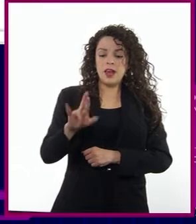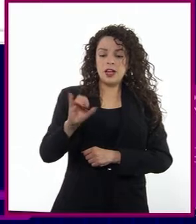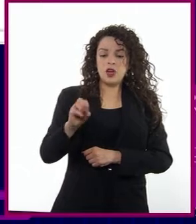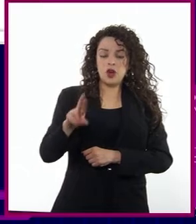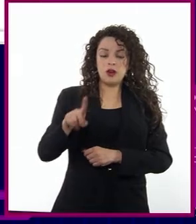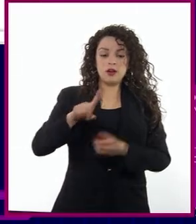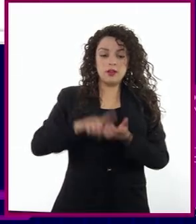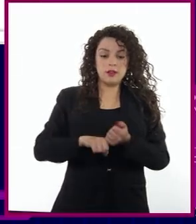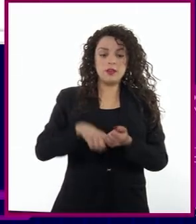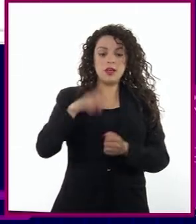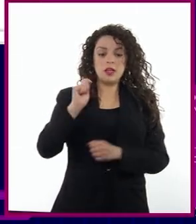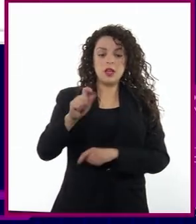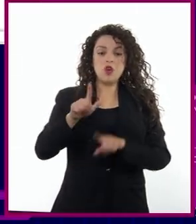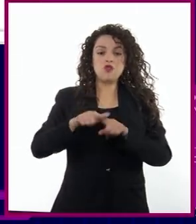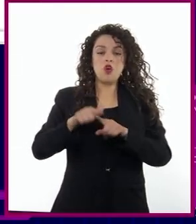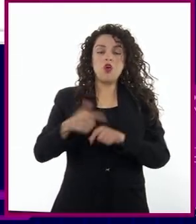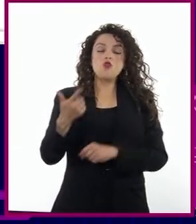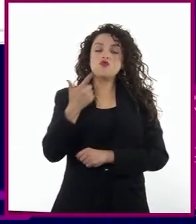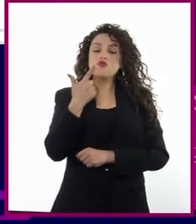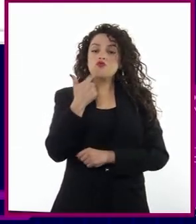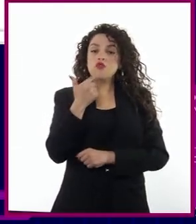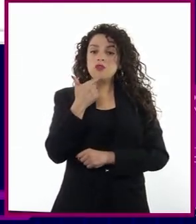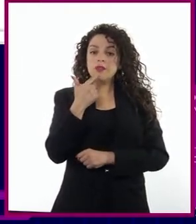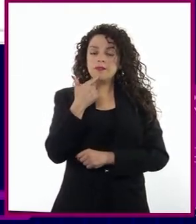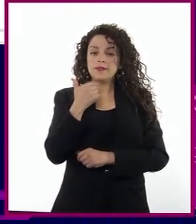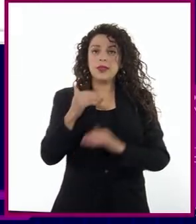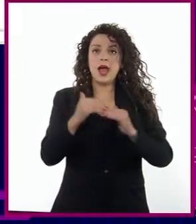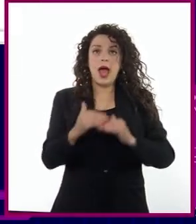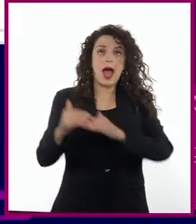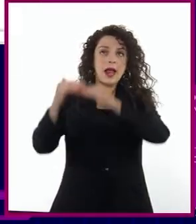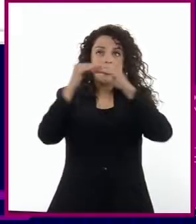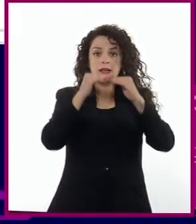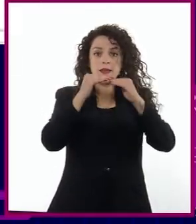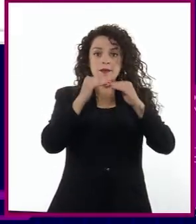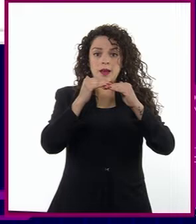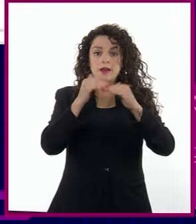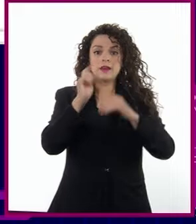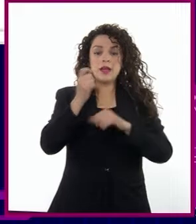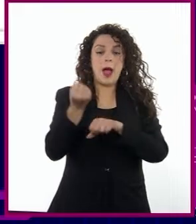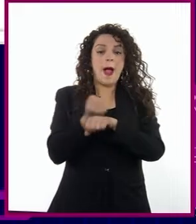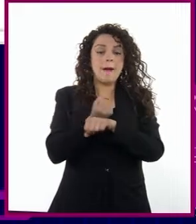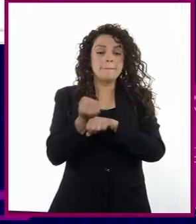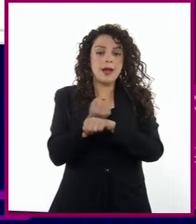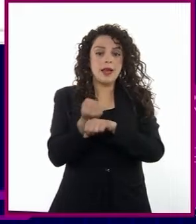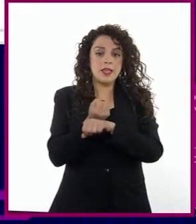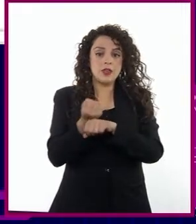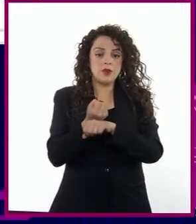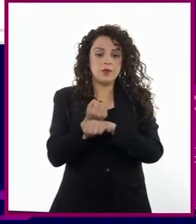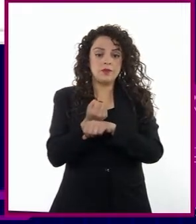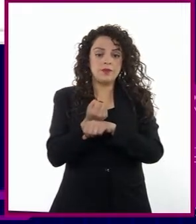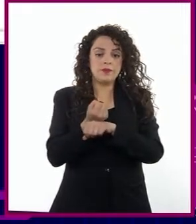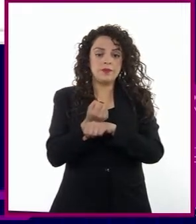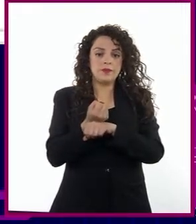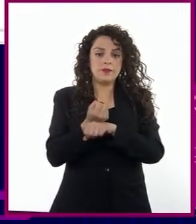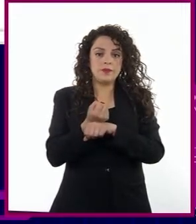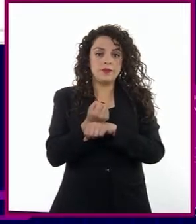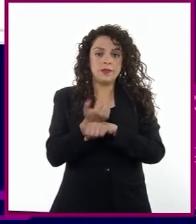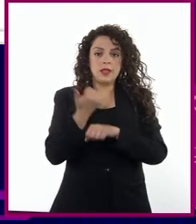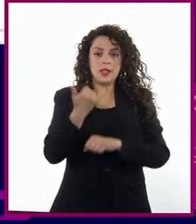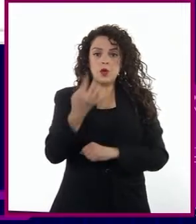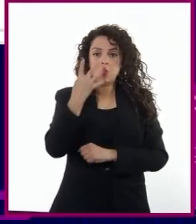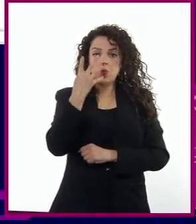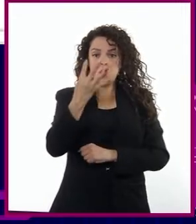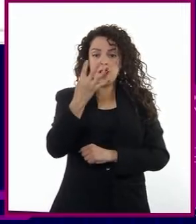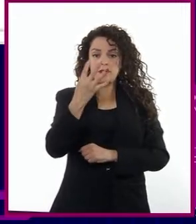el rectángulo de color rojo. Cara superior, en este caso de color amarillo. Y por lo que respecta a las